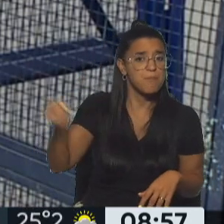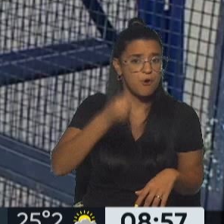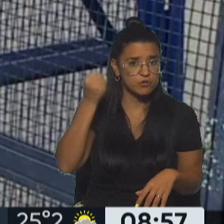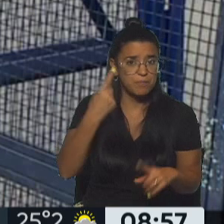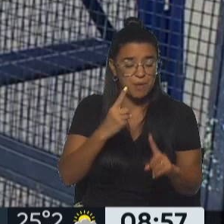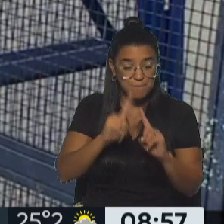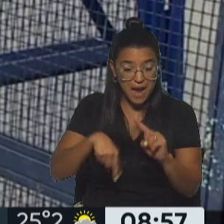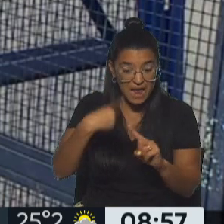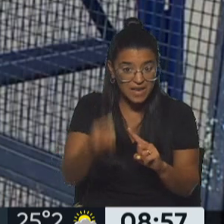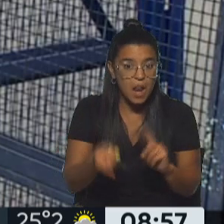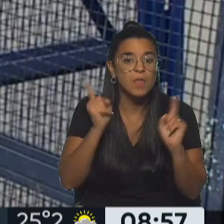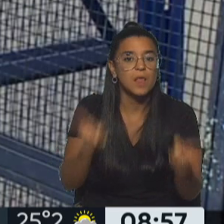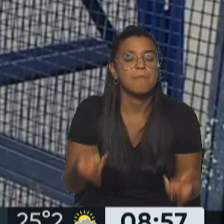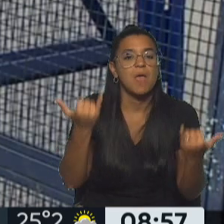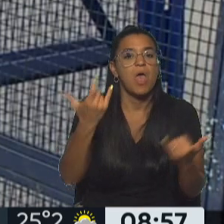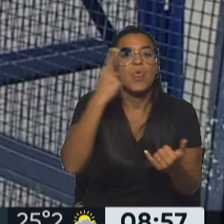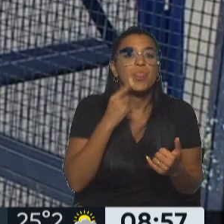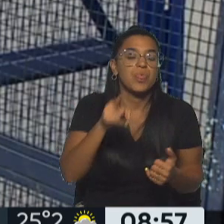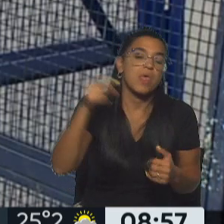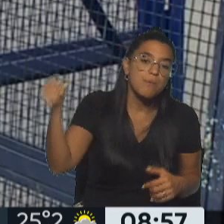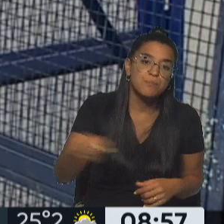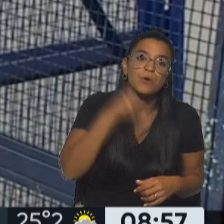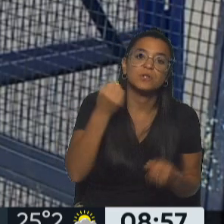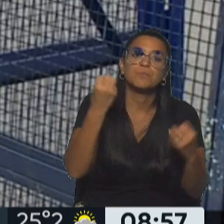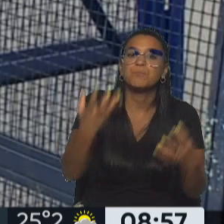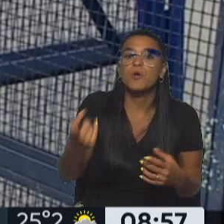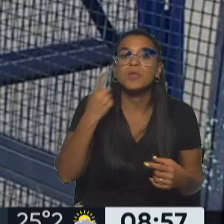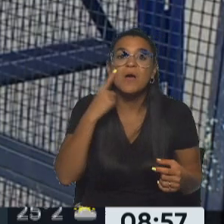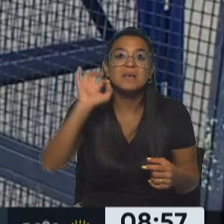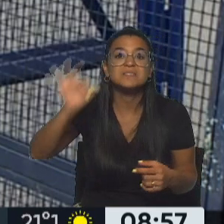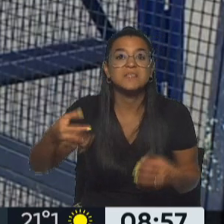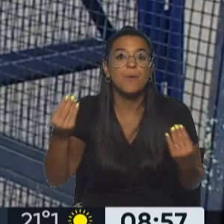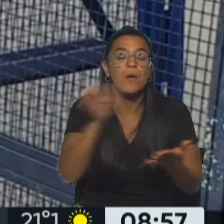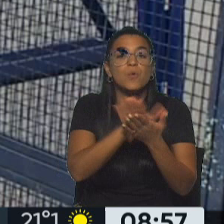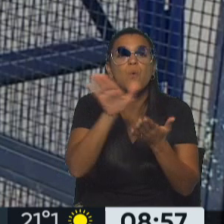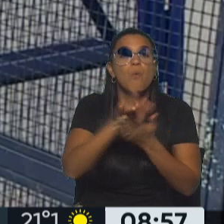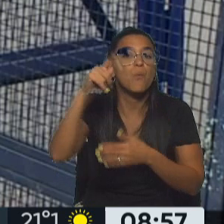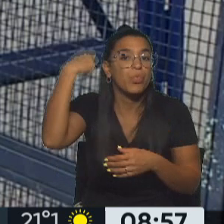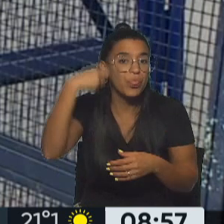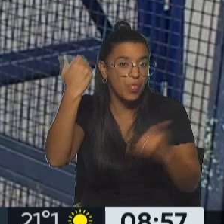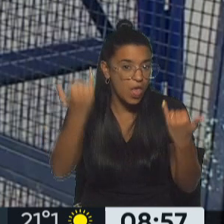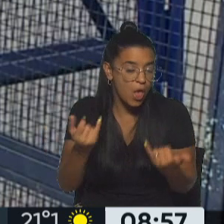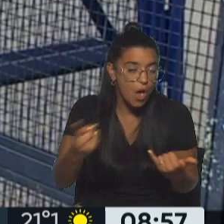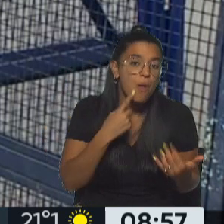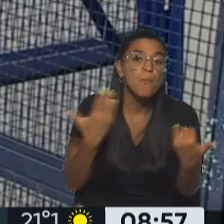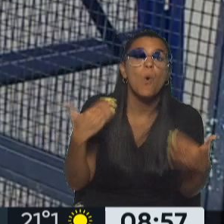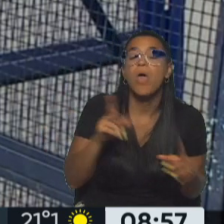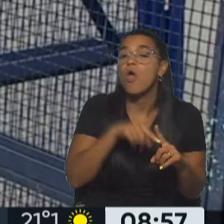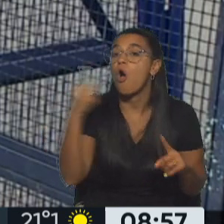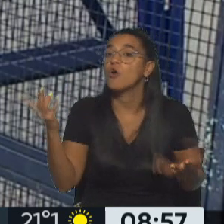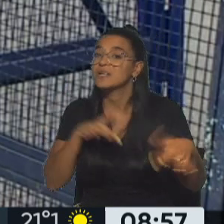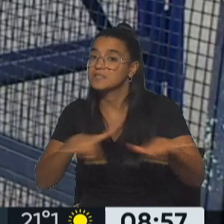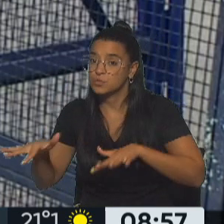pero mañana también va a haber una jornada muy importante porque se van a conocer nuevos videos que pueden plantear otro